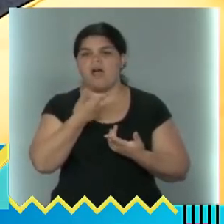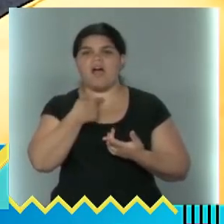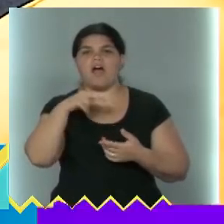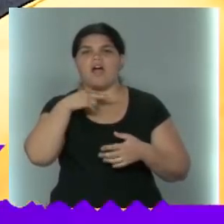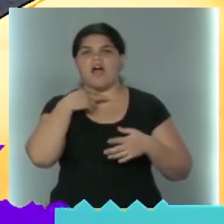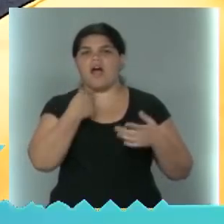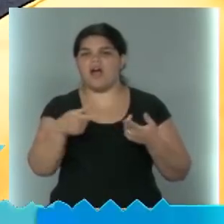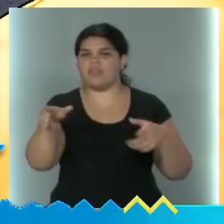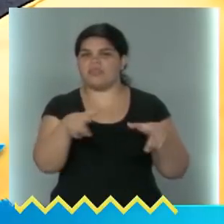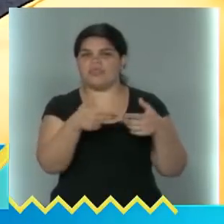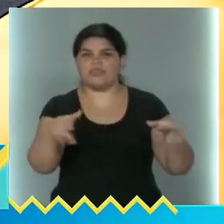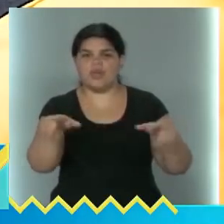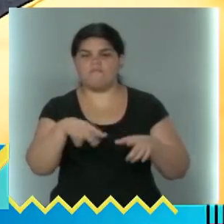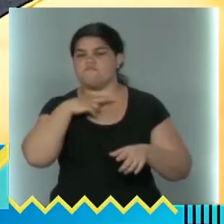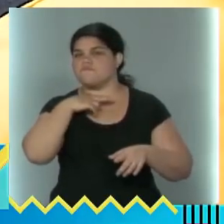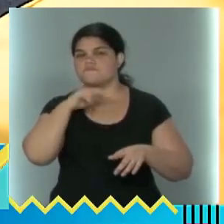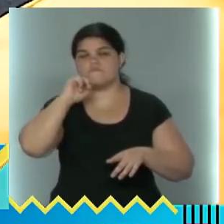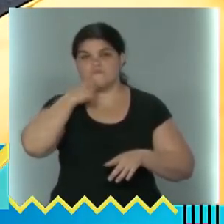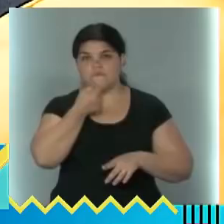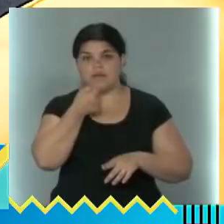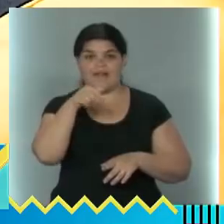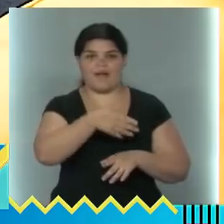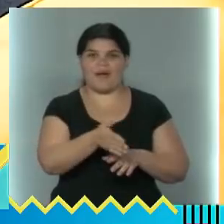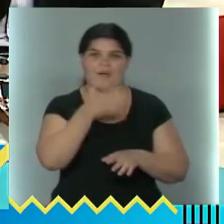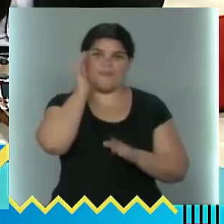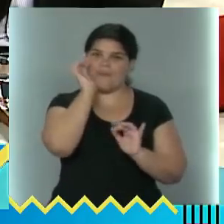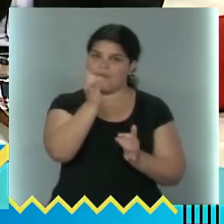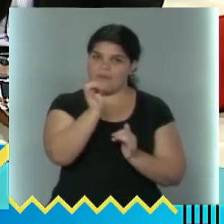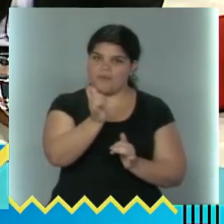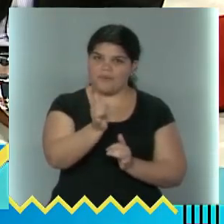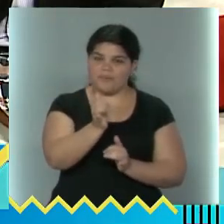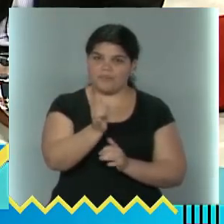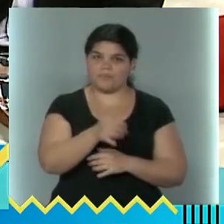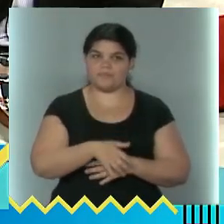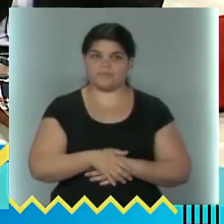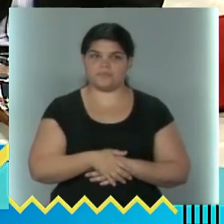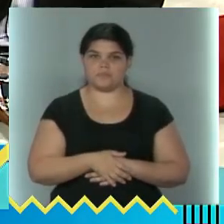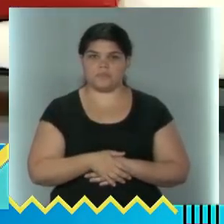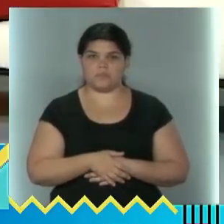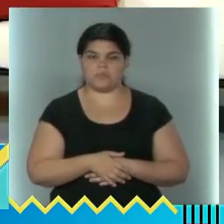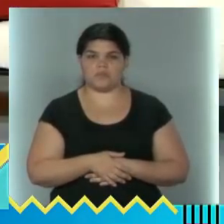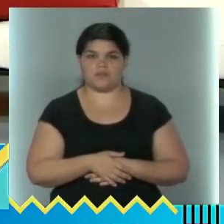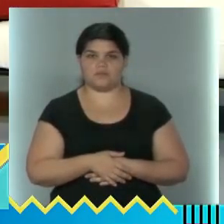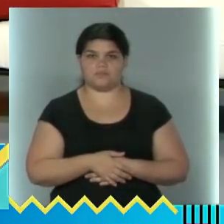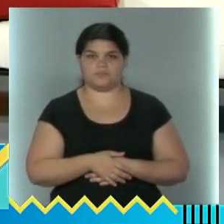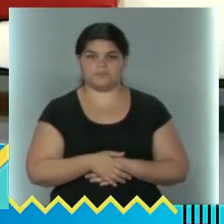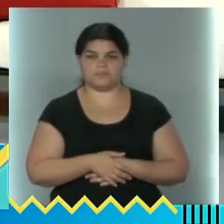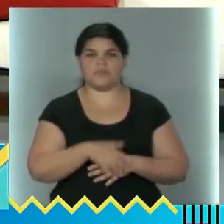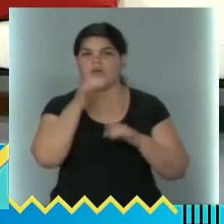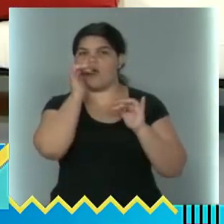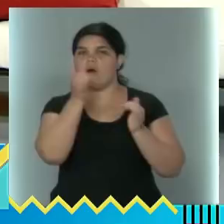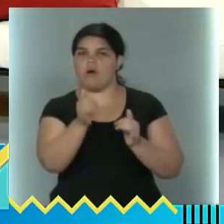tenía muy buena voz y de joven había participado, ¿no es cierto?, en esto, digamos, de modo, en esta